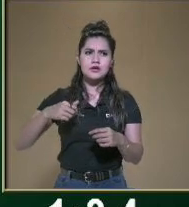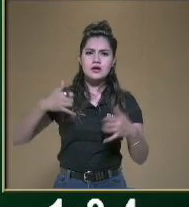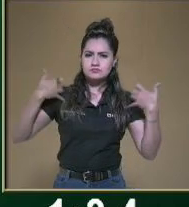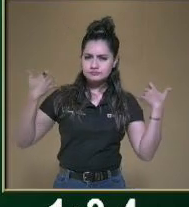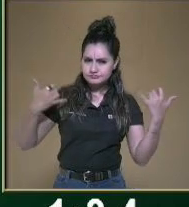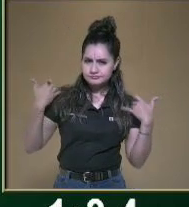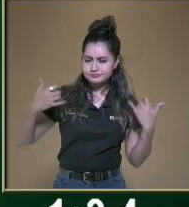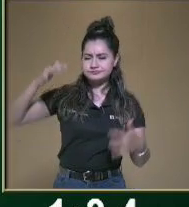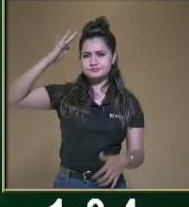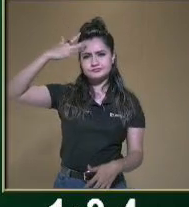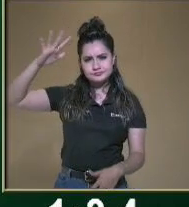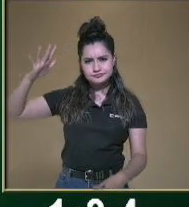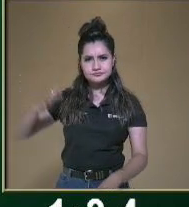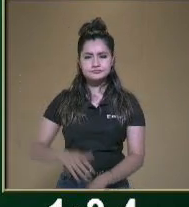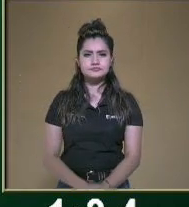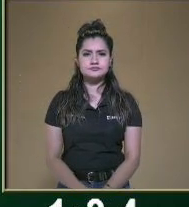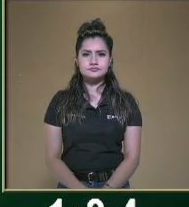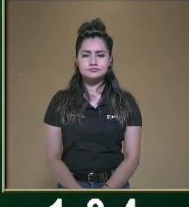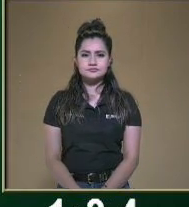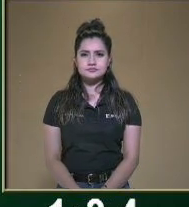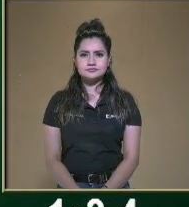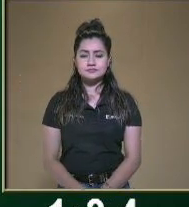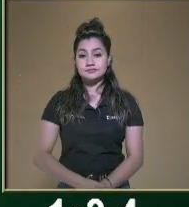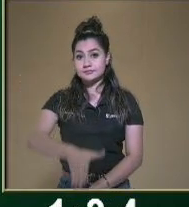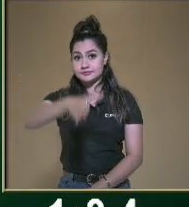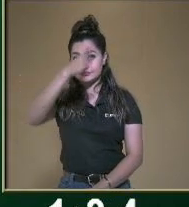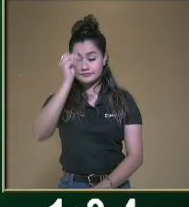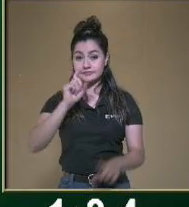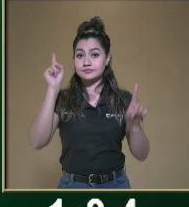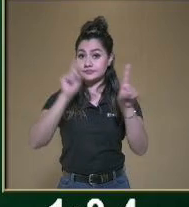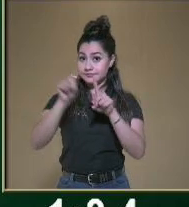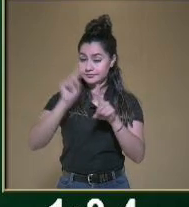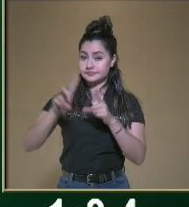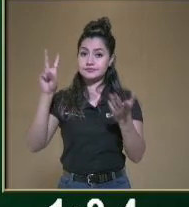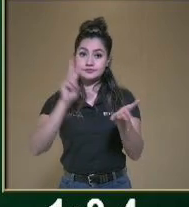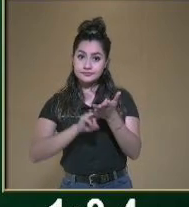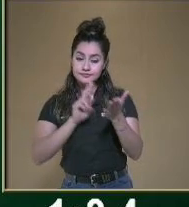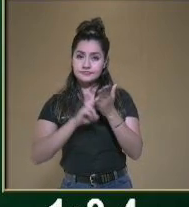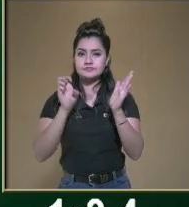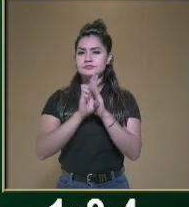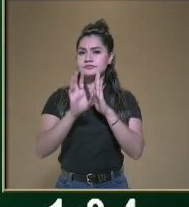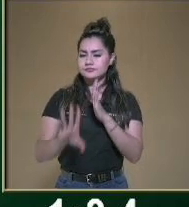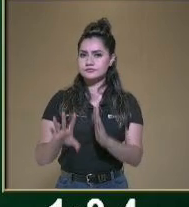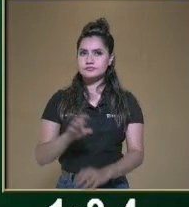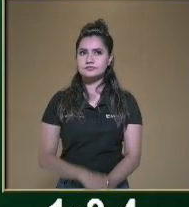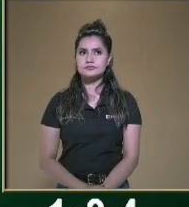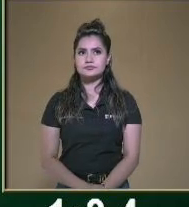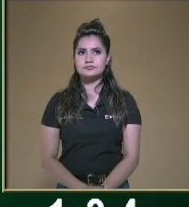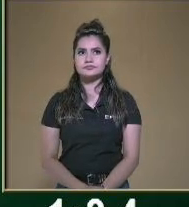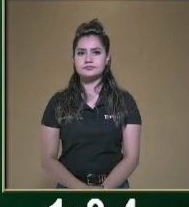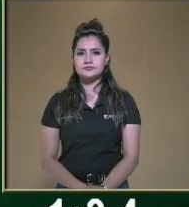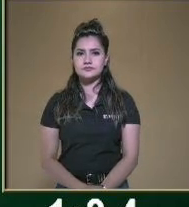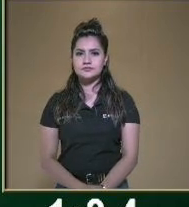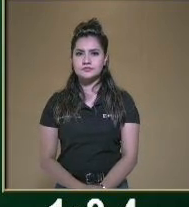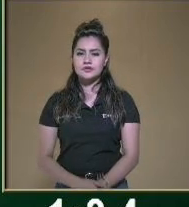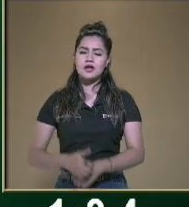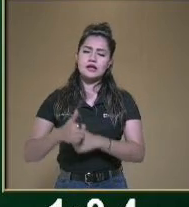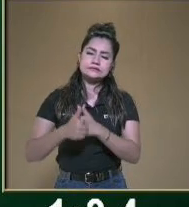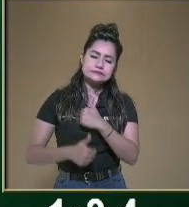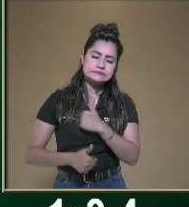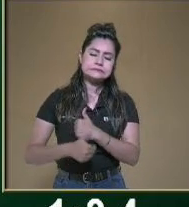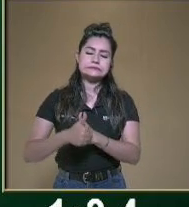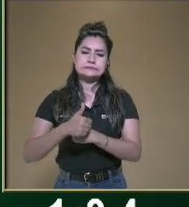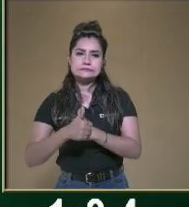bueno, podemos aprender diferentes valores. Entre ellos son la compasión, el